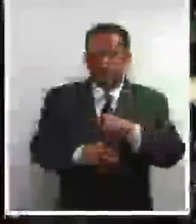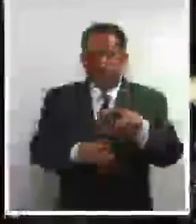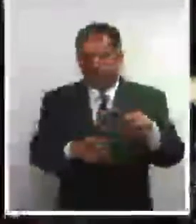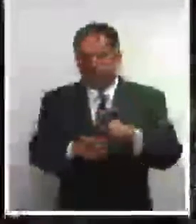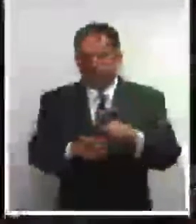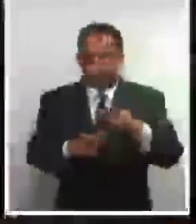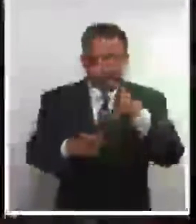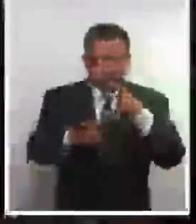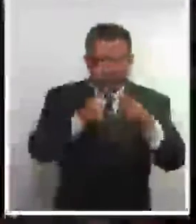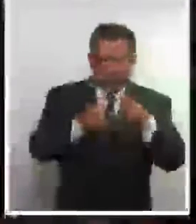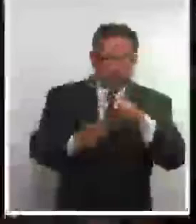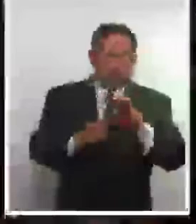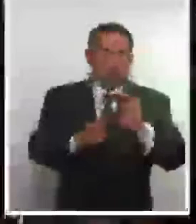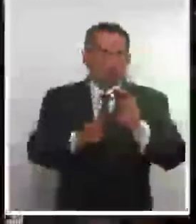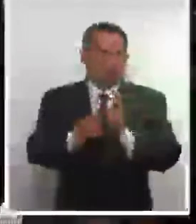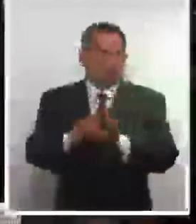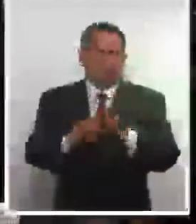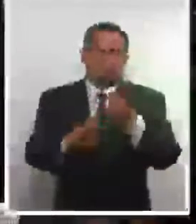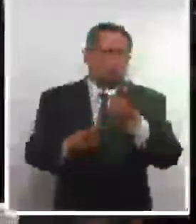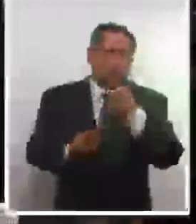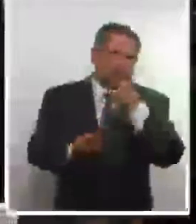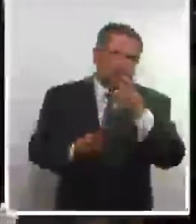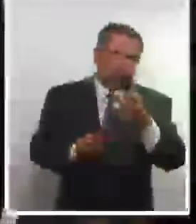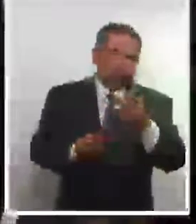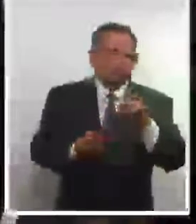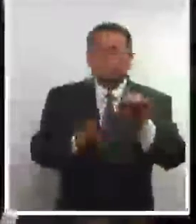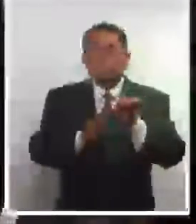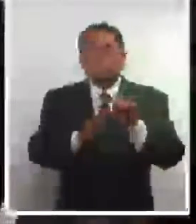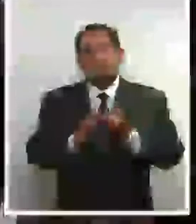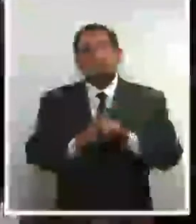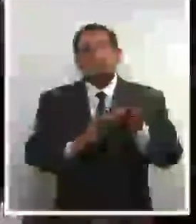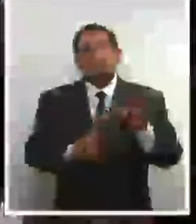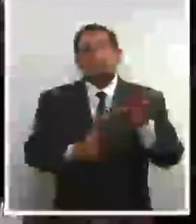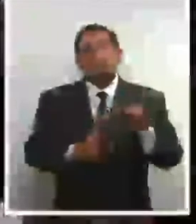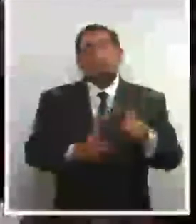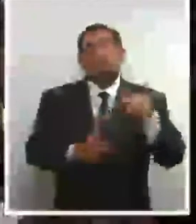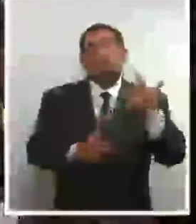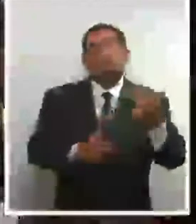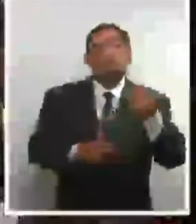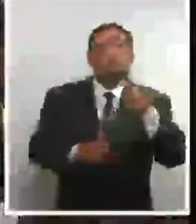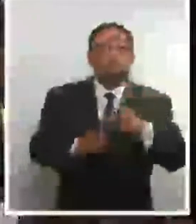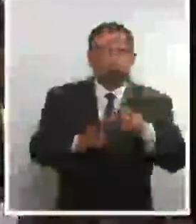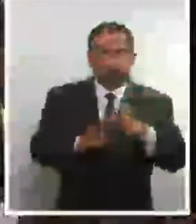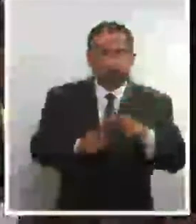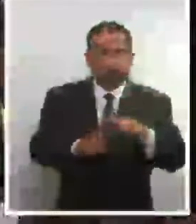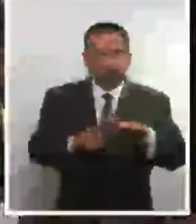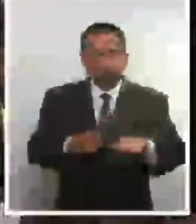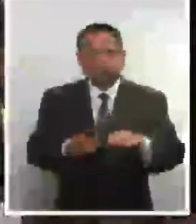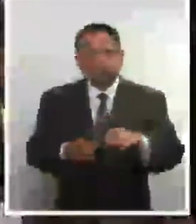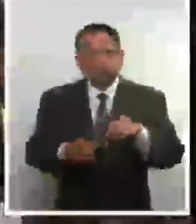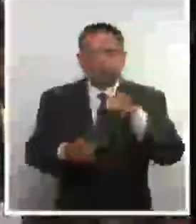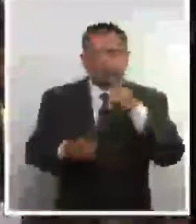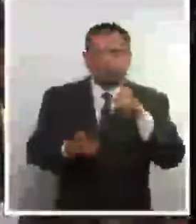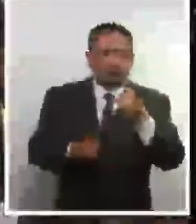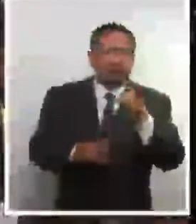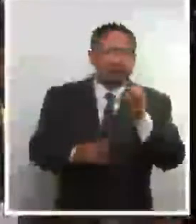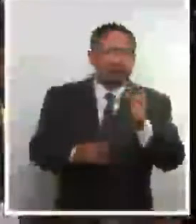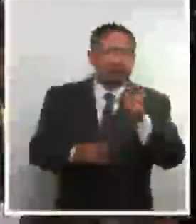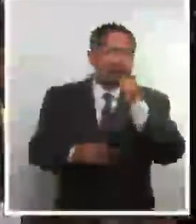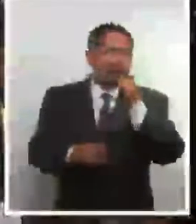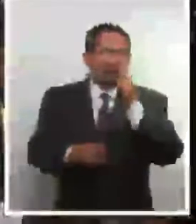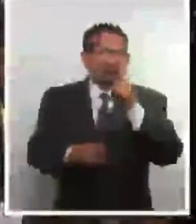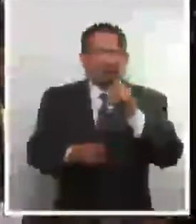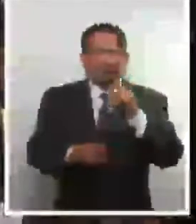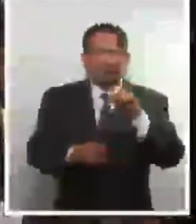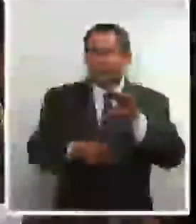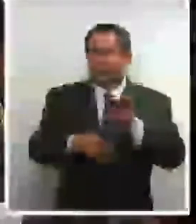de la comisión. Referente a ello, le comento que este artículo 48 habla sobre el modelo de policías